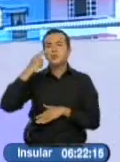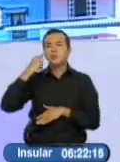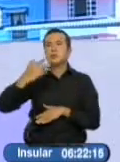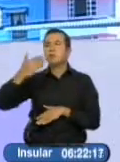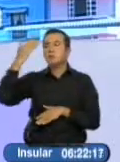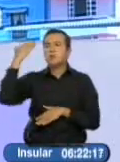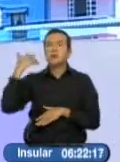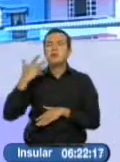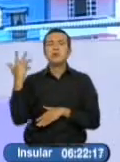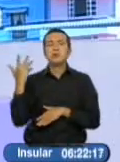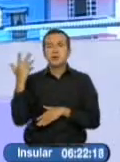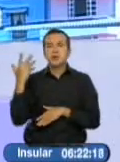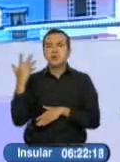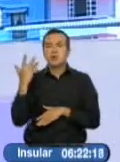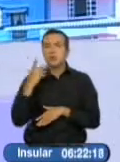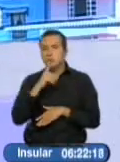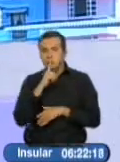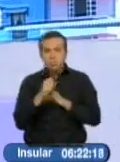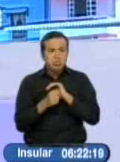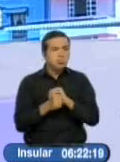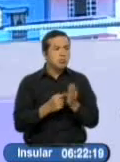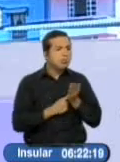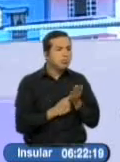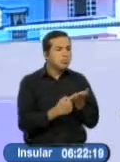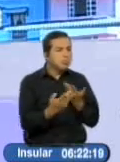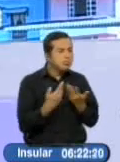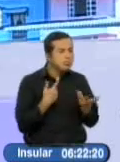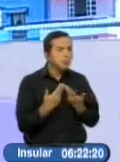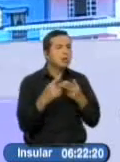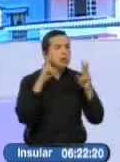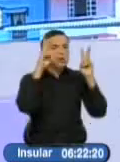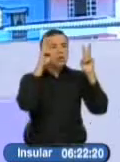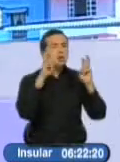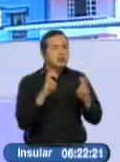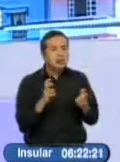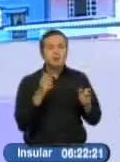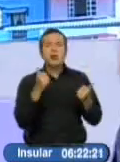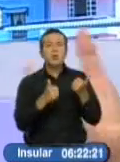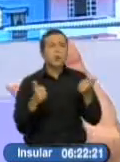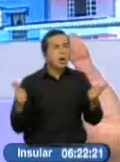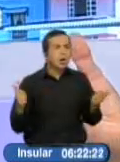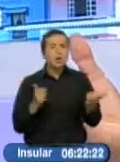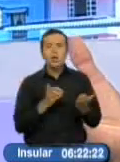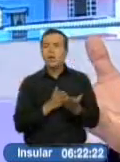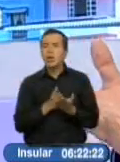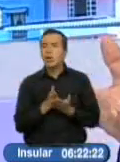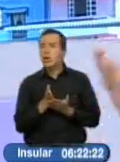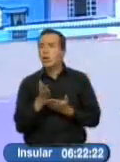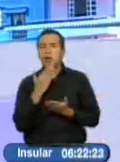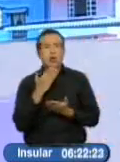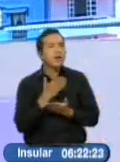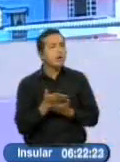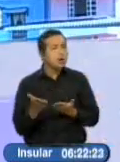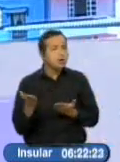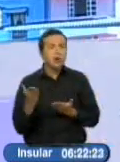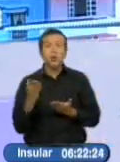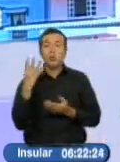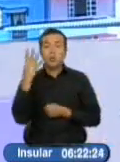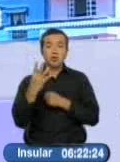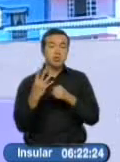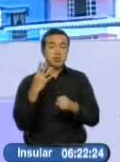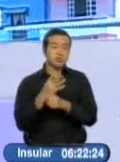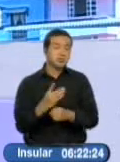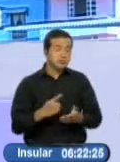es que estaban empantanadas en discusiones respecto al camino que se iba a obtener. Y así pasamos, fíjate,